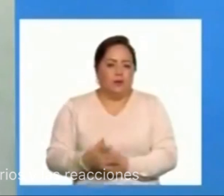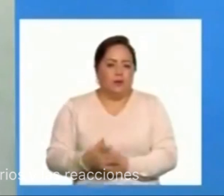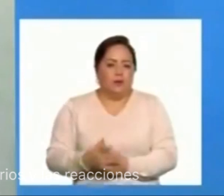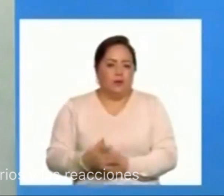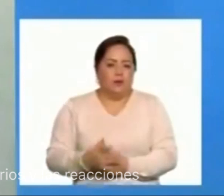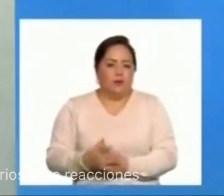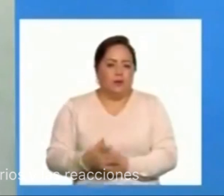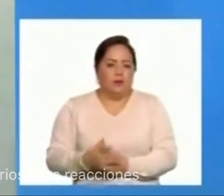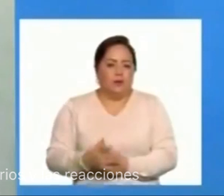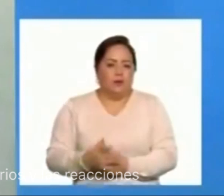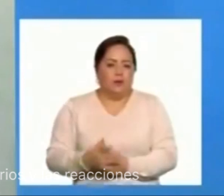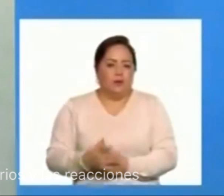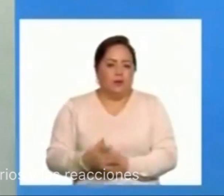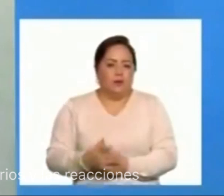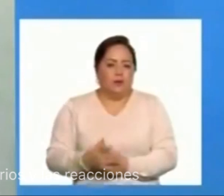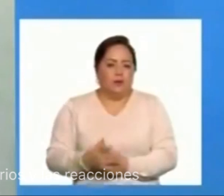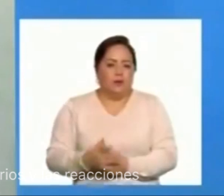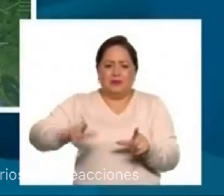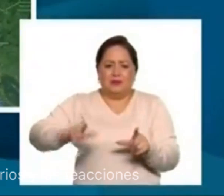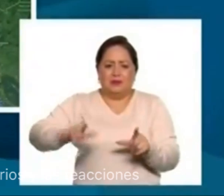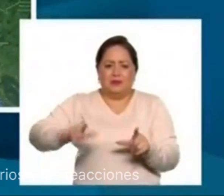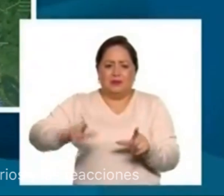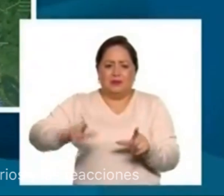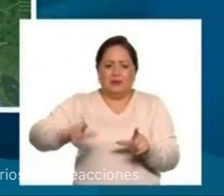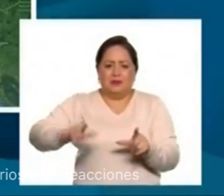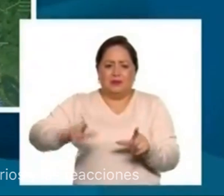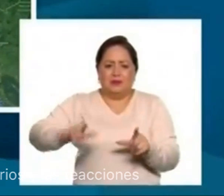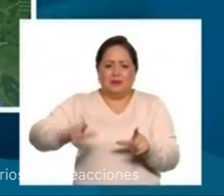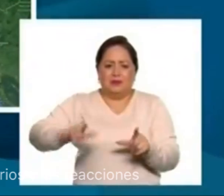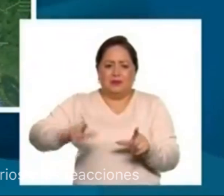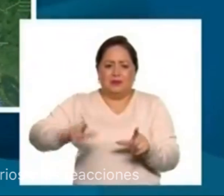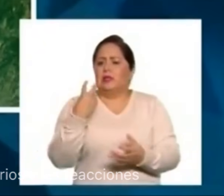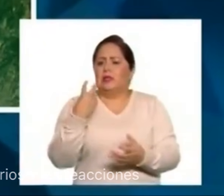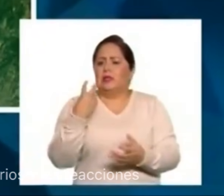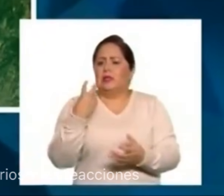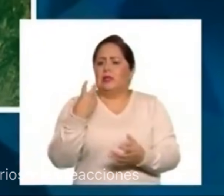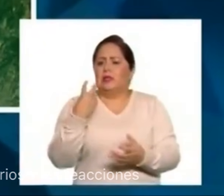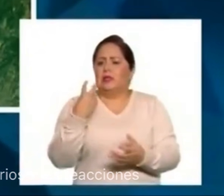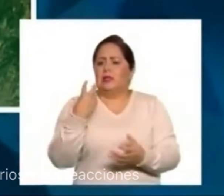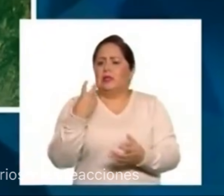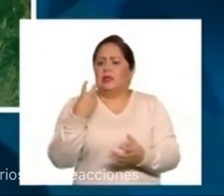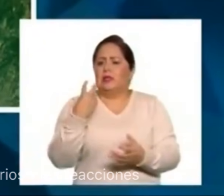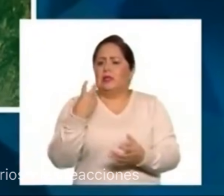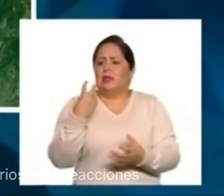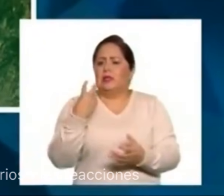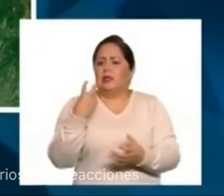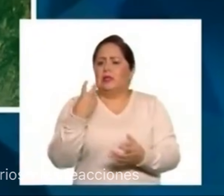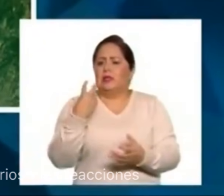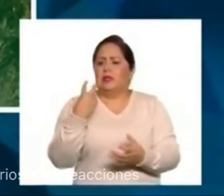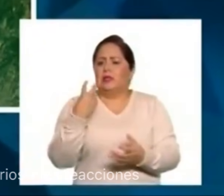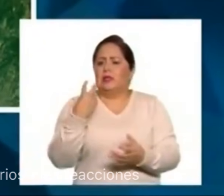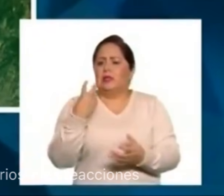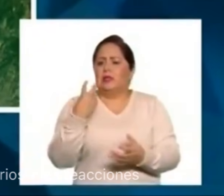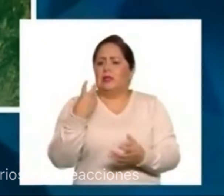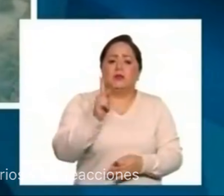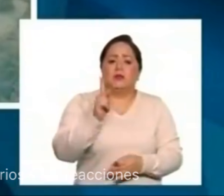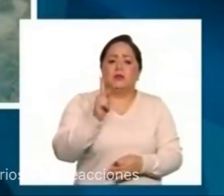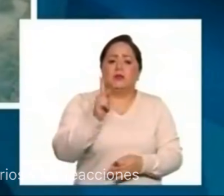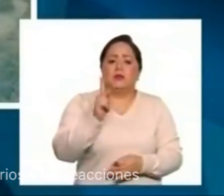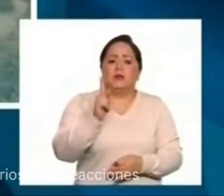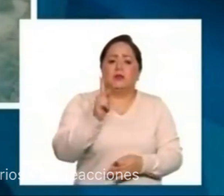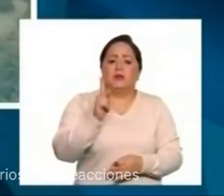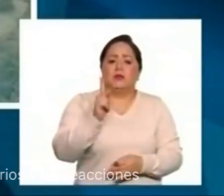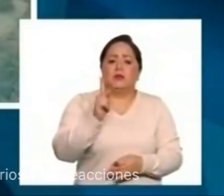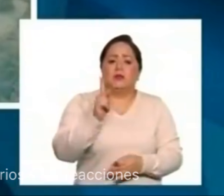Ahora veamos lo que sucedió en Guatemala. El volcán de fuego expulsó una gran cantidad de cenizas. Muchas de ellas quedaron enterradas. La población no creyó que